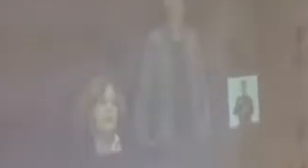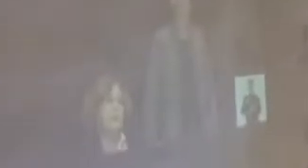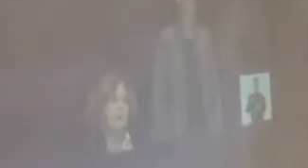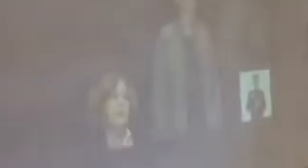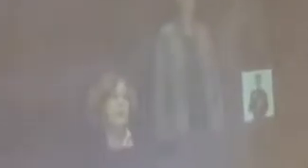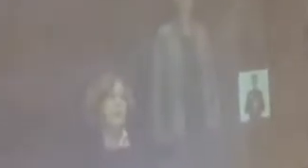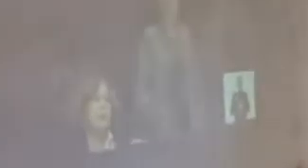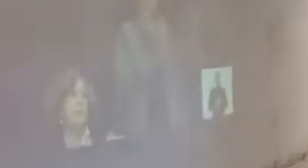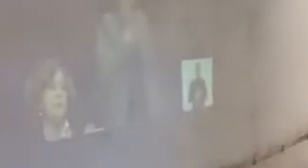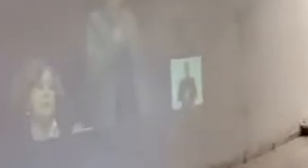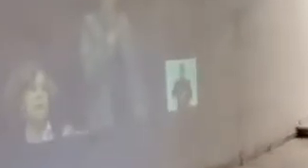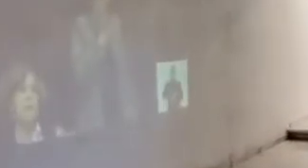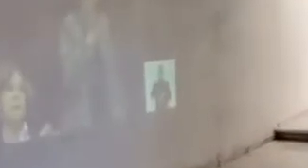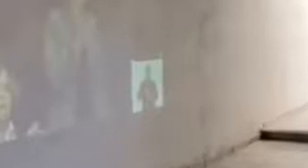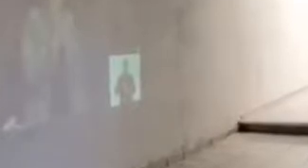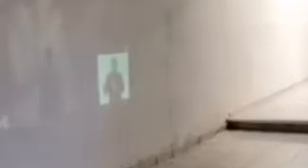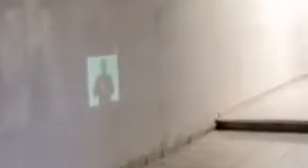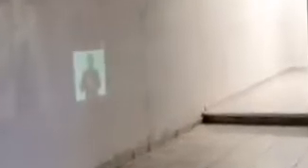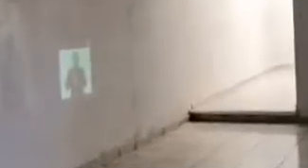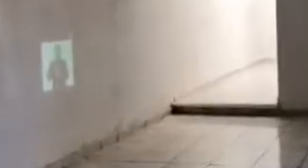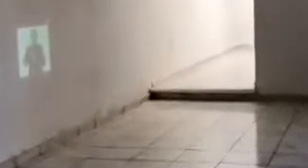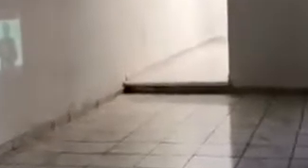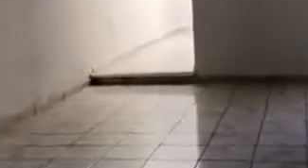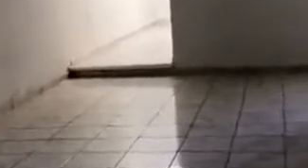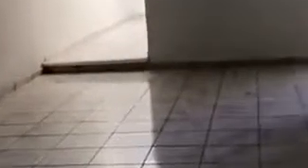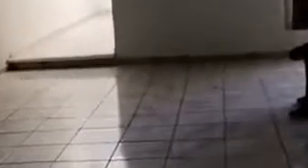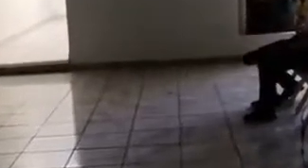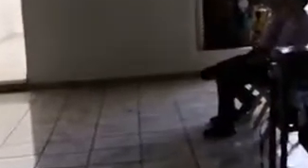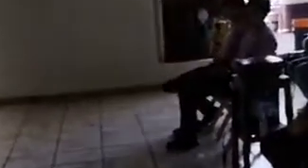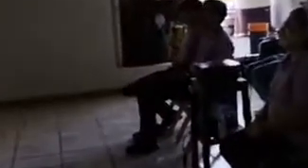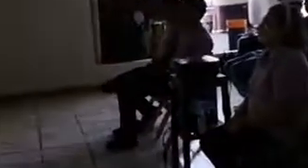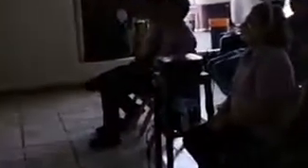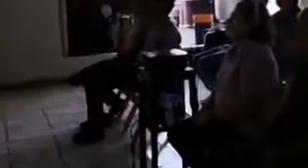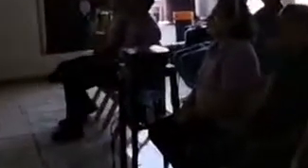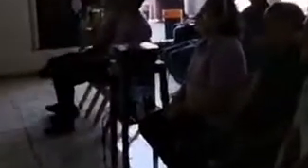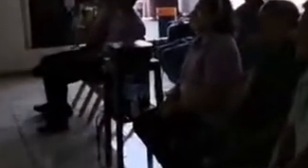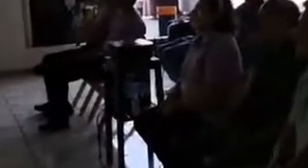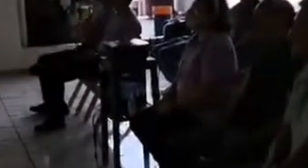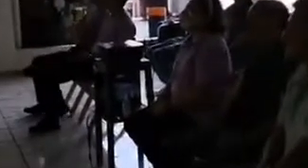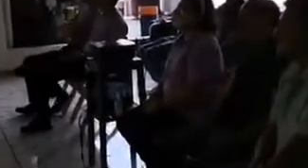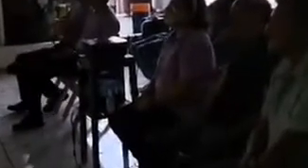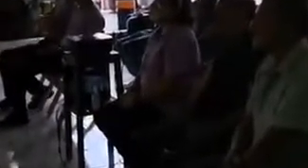Viva México, donde hoy un grupo de la Asociación Civil.